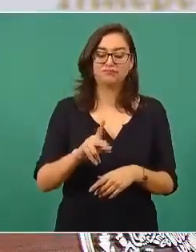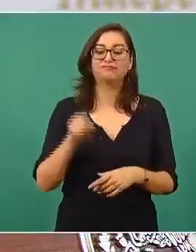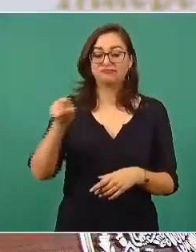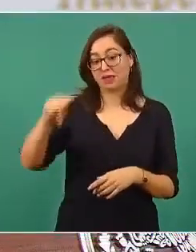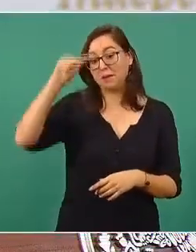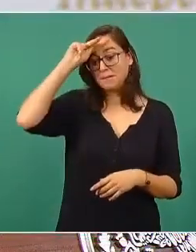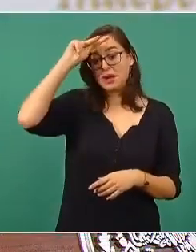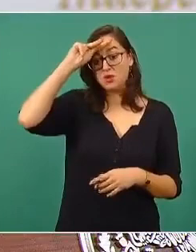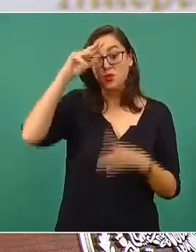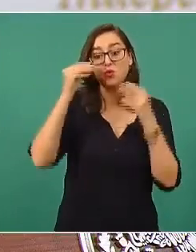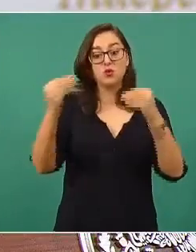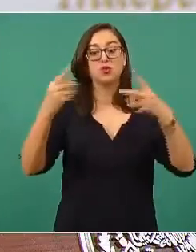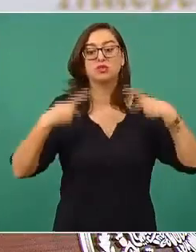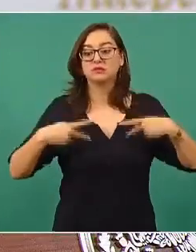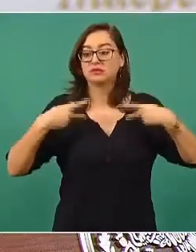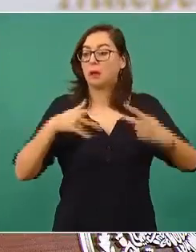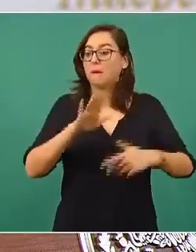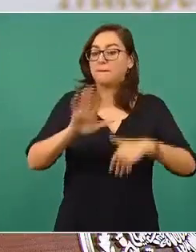perdió muchas vidas.